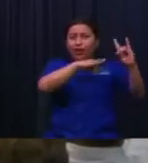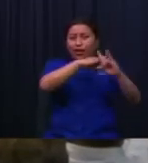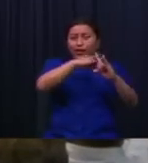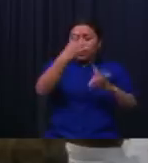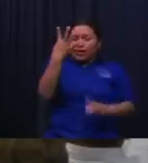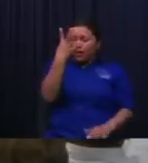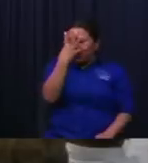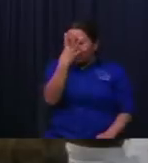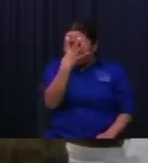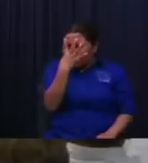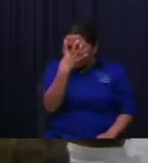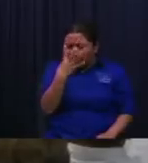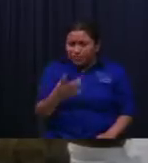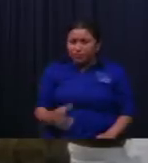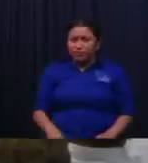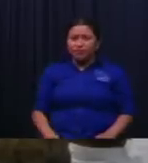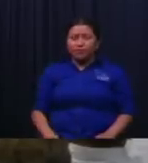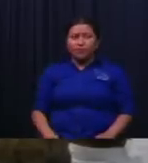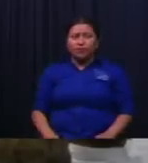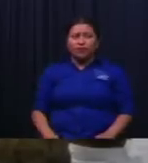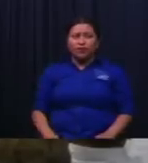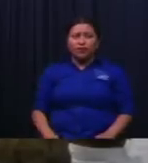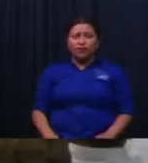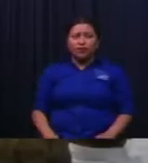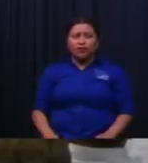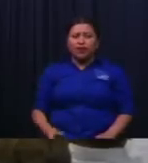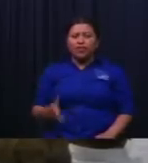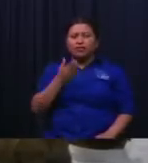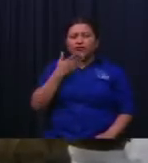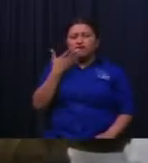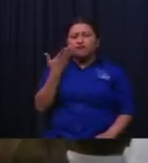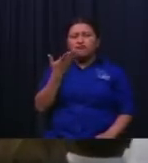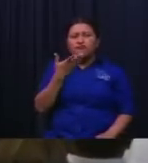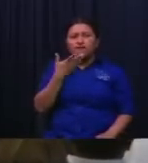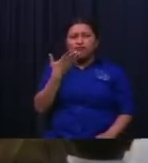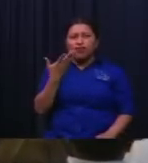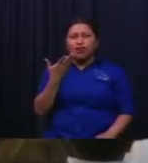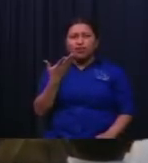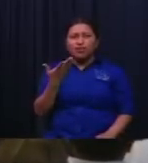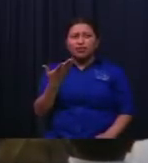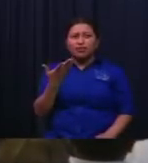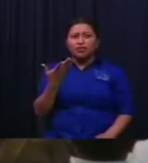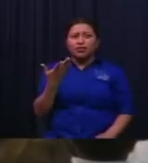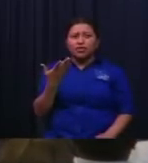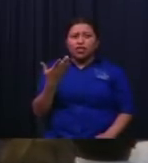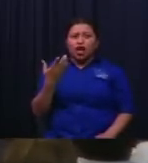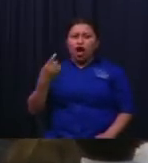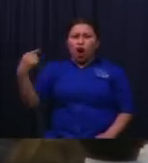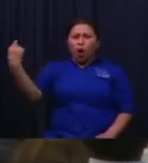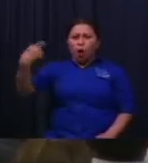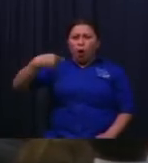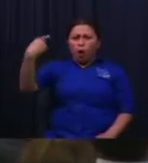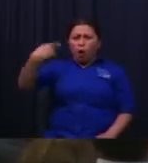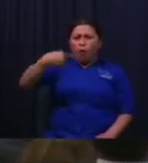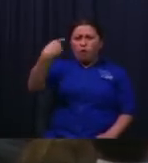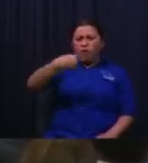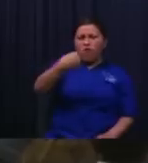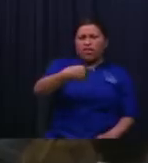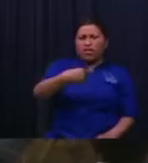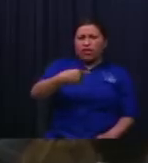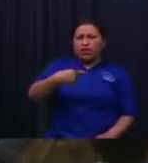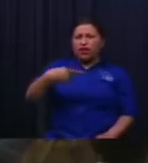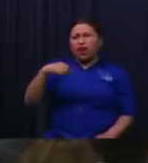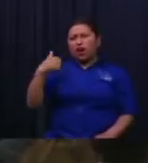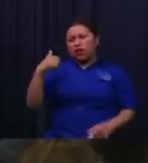mira, hermano, es tan sencillo, es tan fácil ofender a alguien. Pero es, ¿por qué